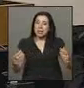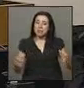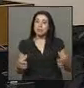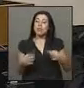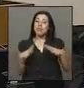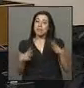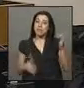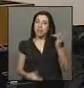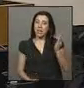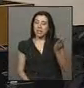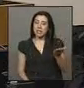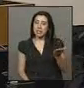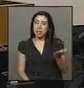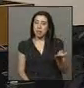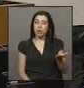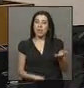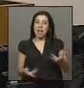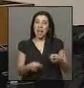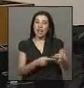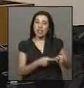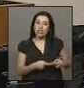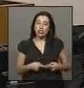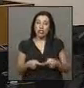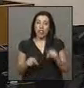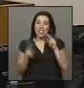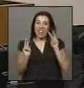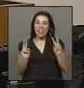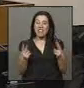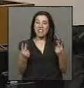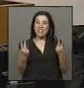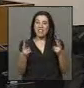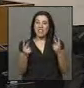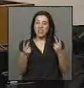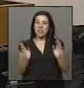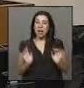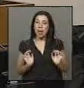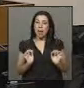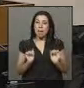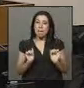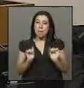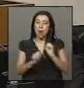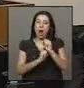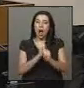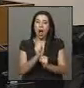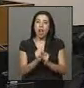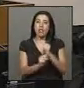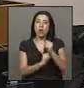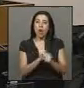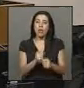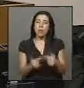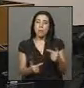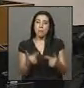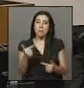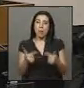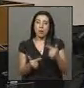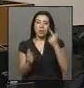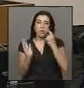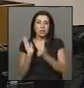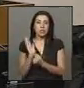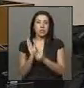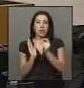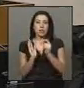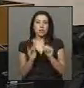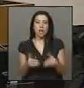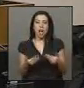Celebramos hoy que nuestra sociedad está viva y empuja año tras año a la política a reconocerla.